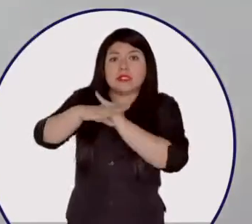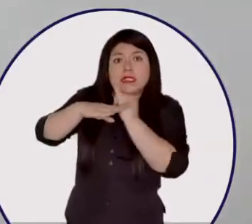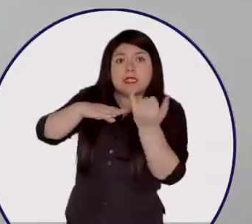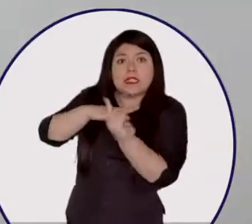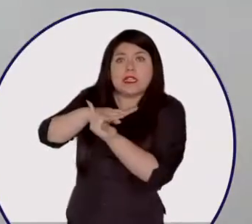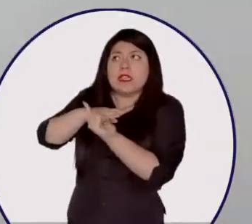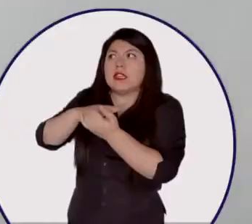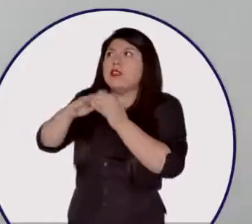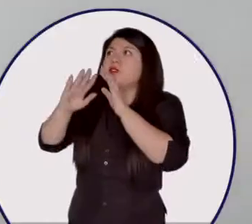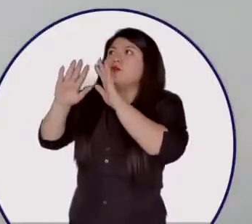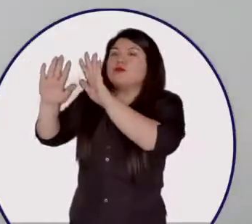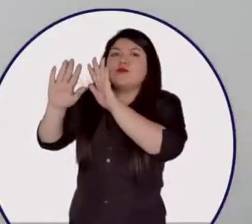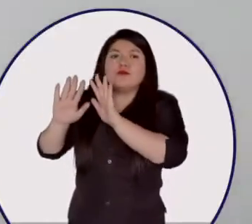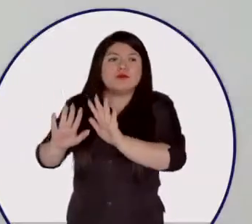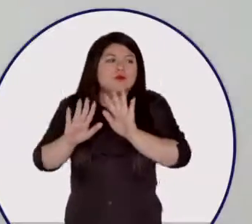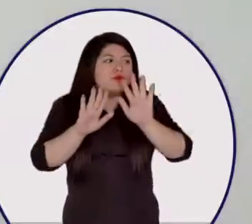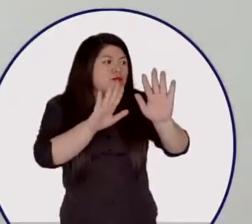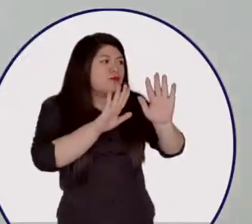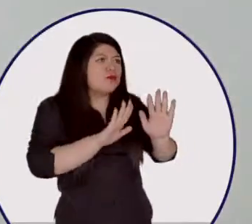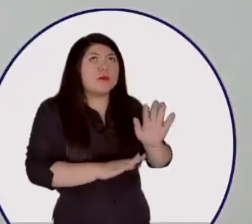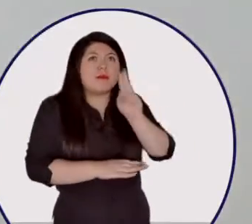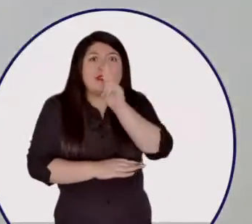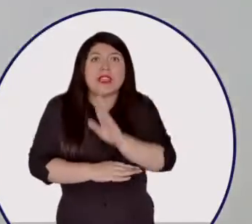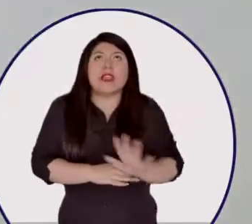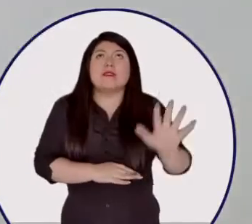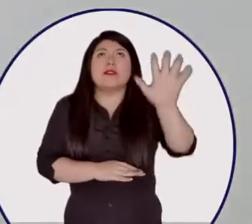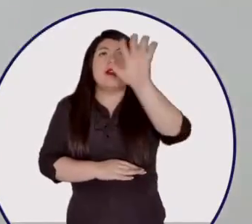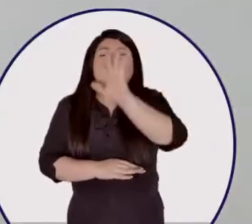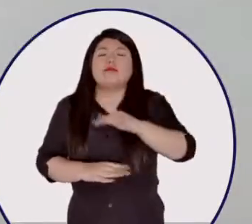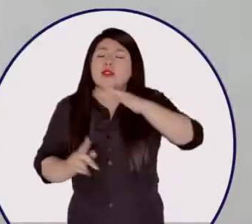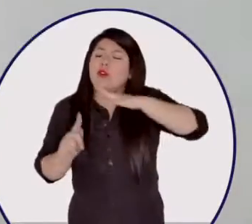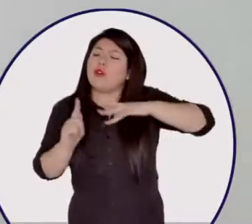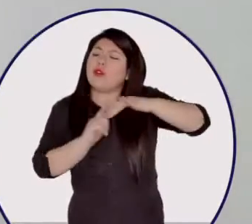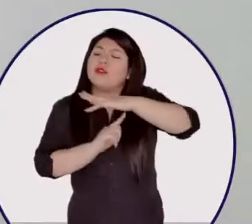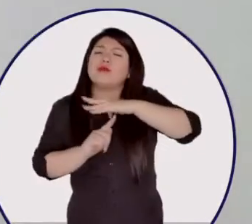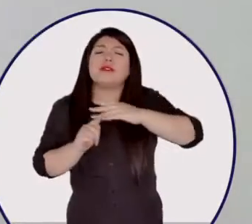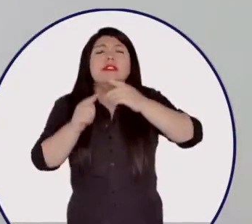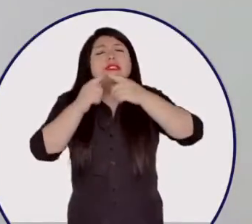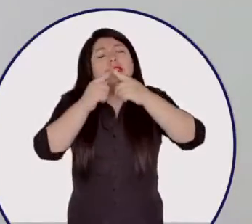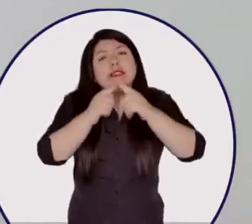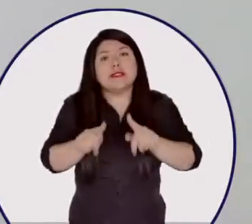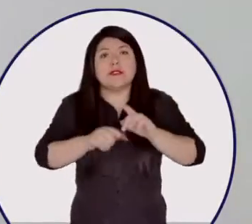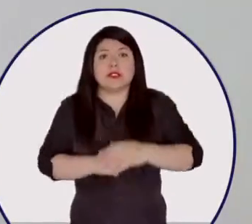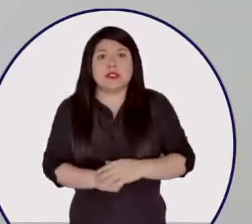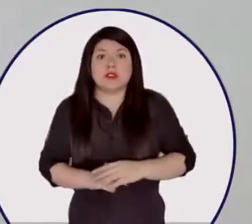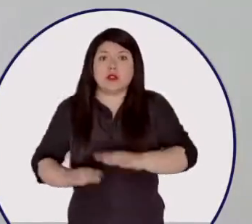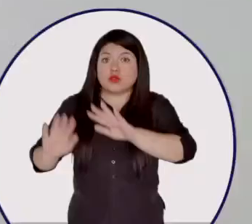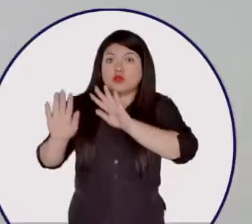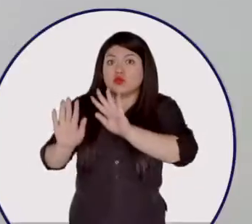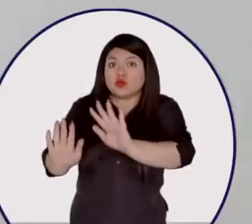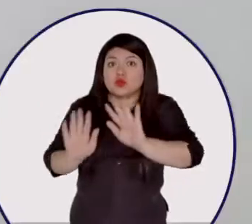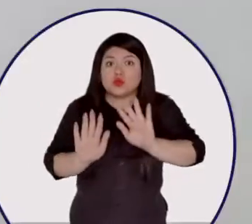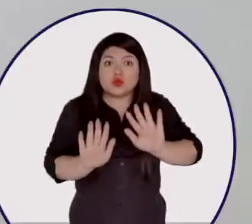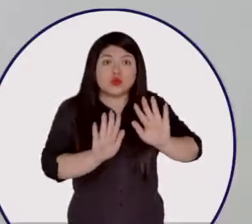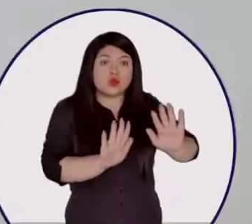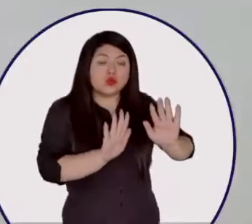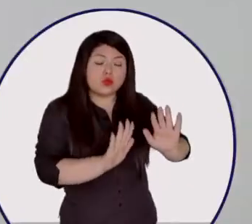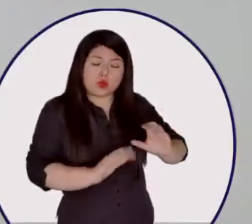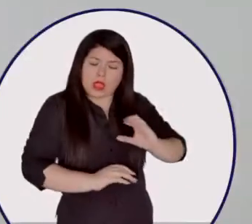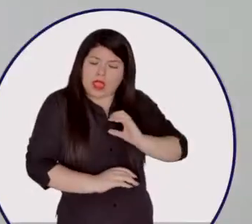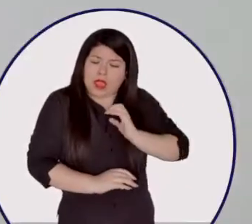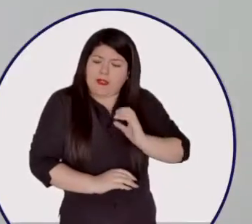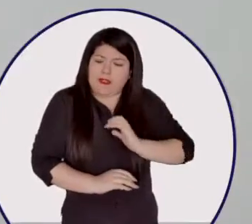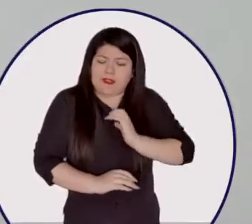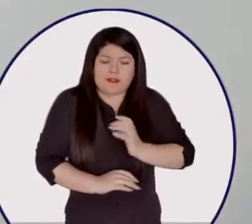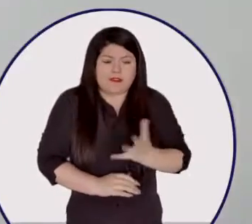ese segundo elemento que es el contexto. El contexto va a permitir identificar esas características que modelan mi